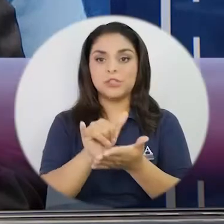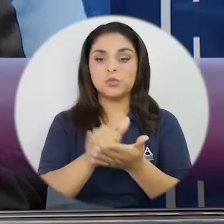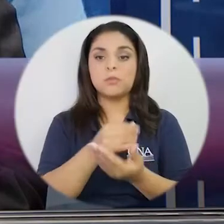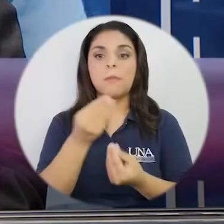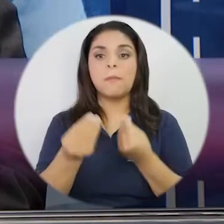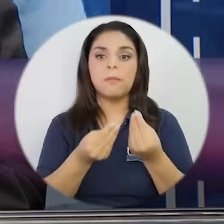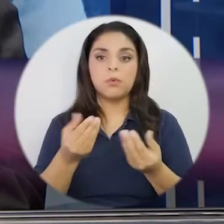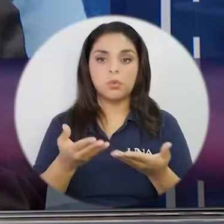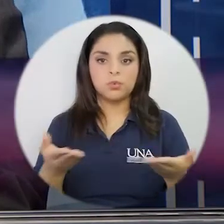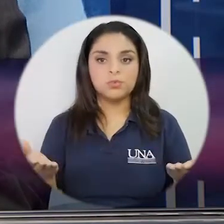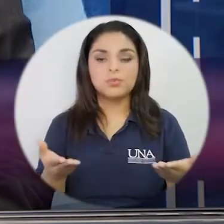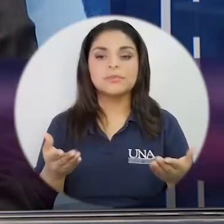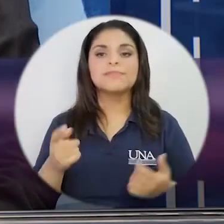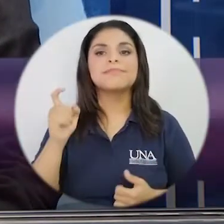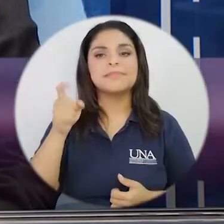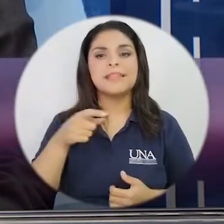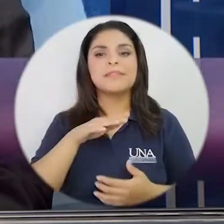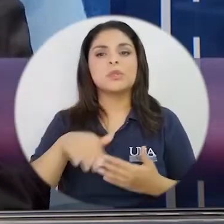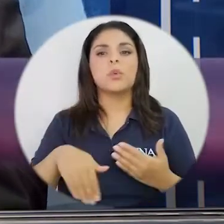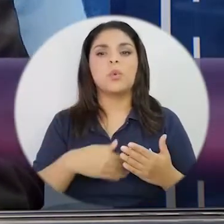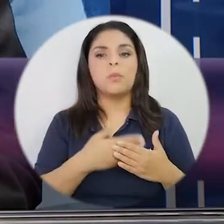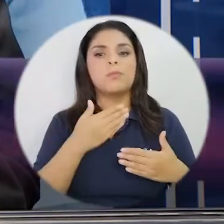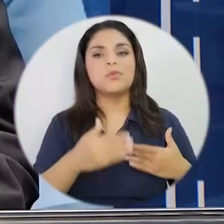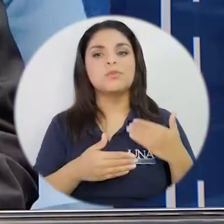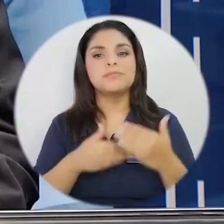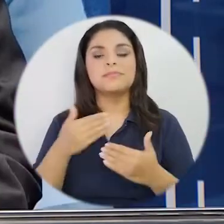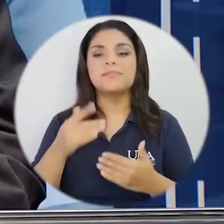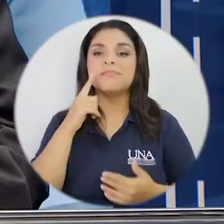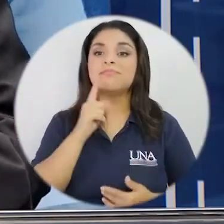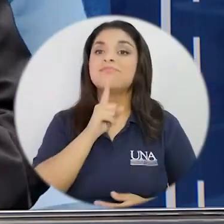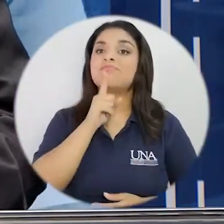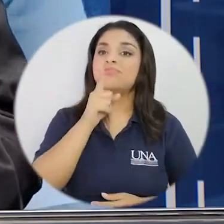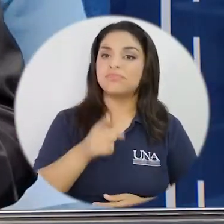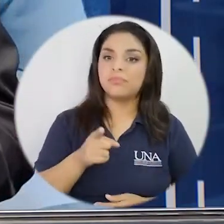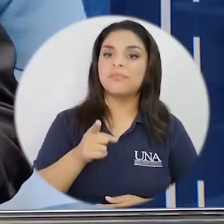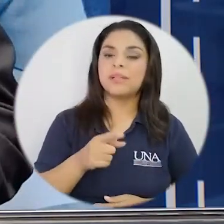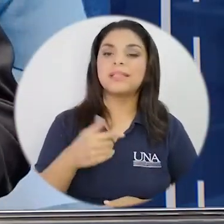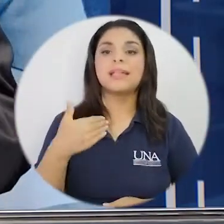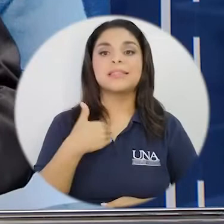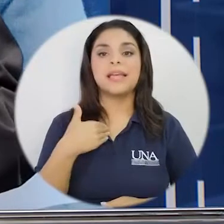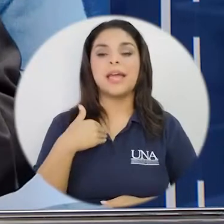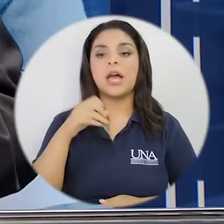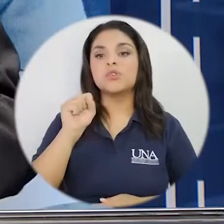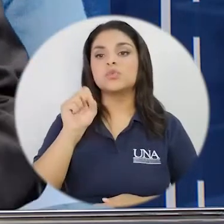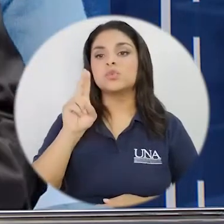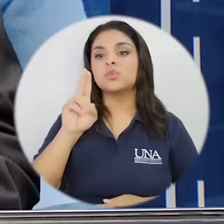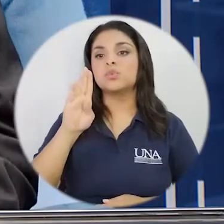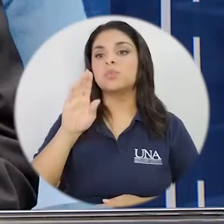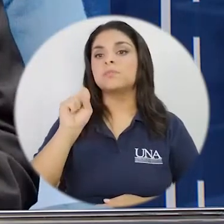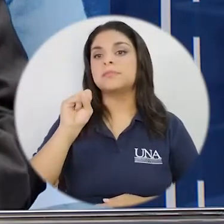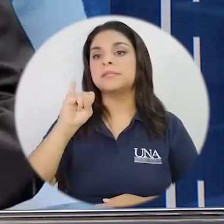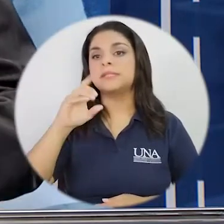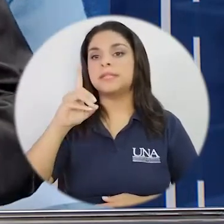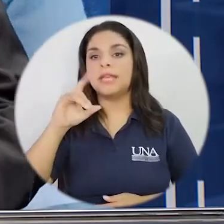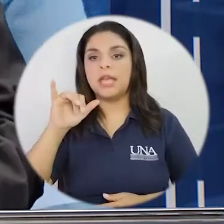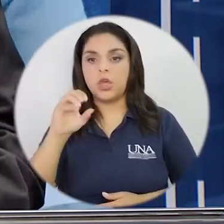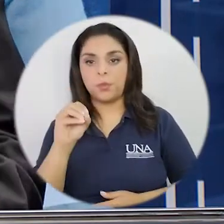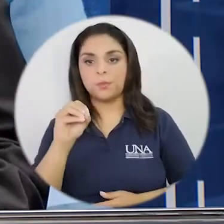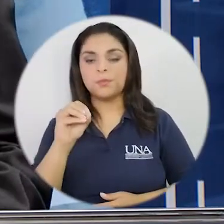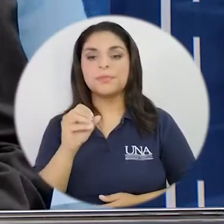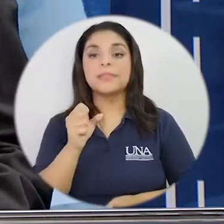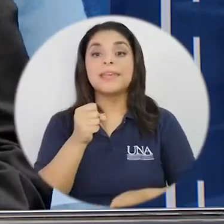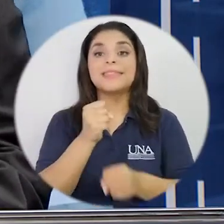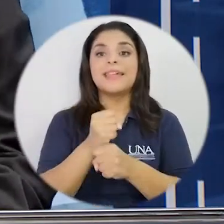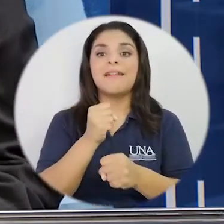productos, se tiene que hacer ahí todo un proceso para que realmente se tenga un subsidio, trabajar